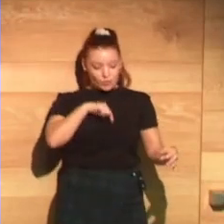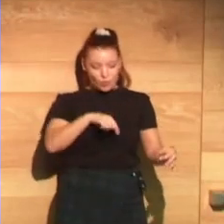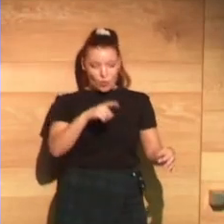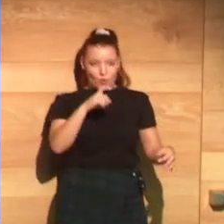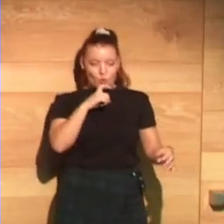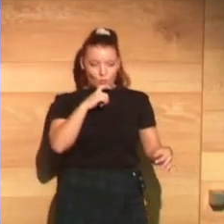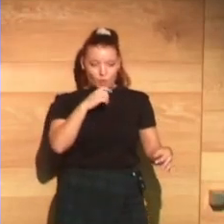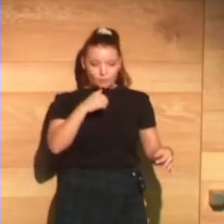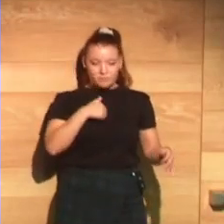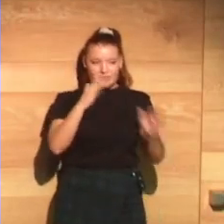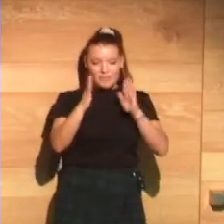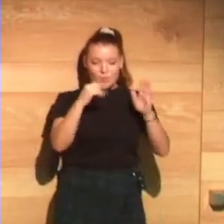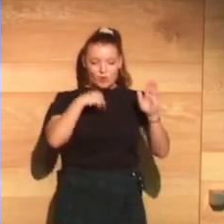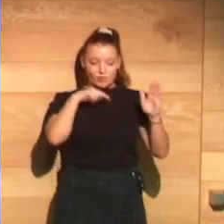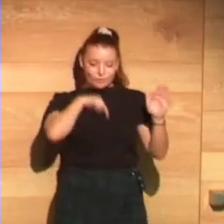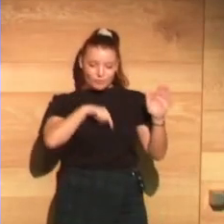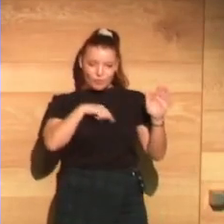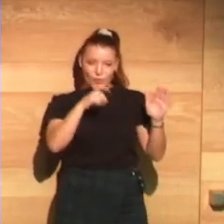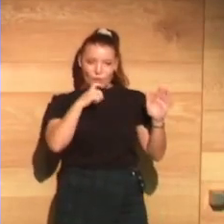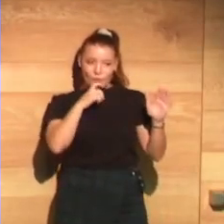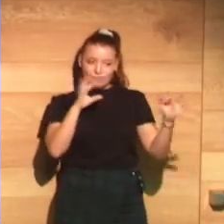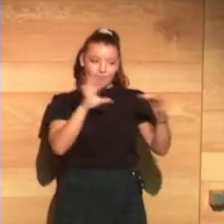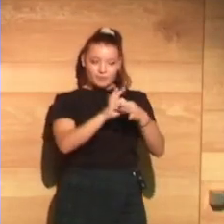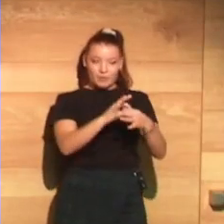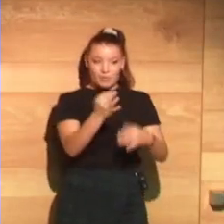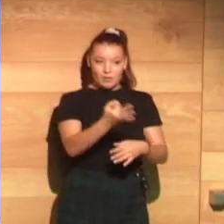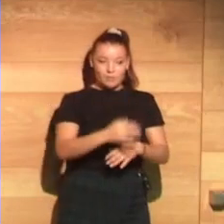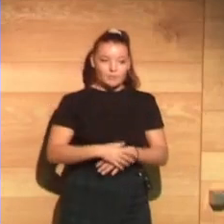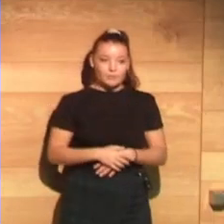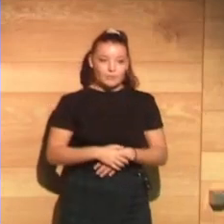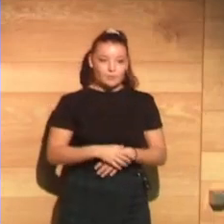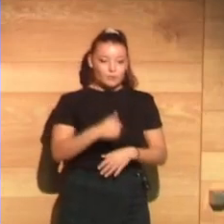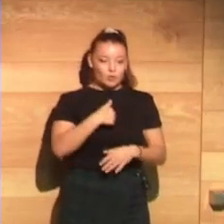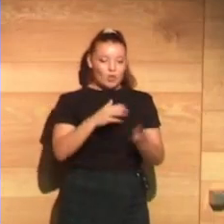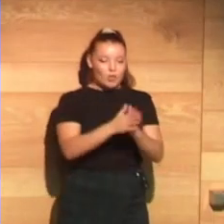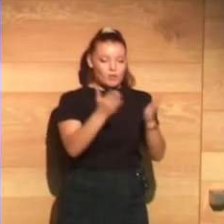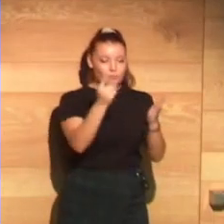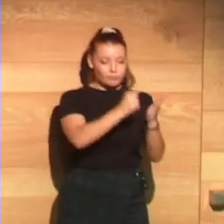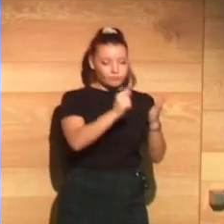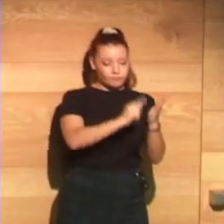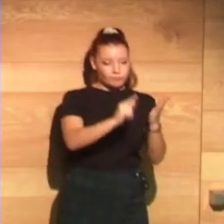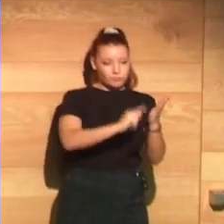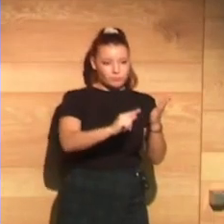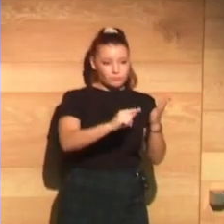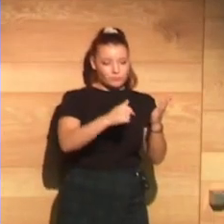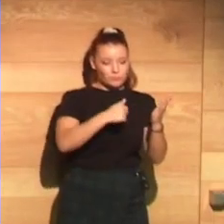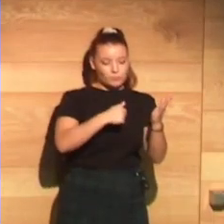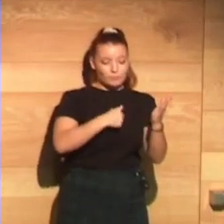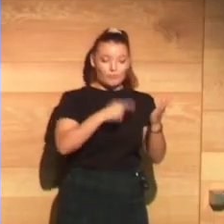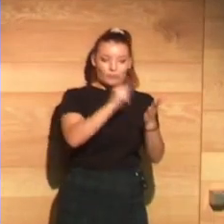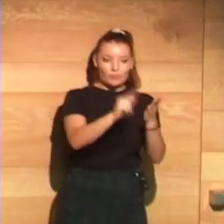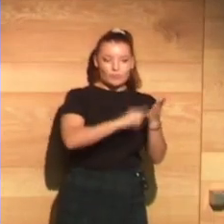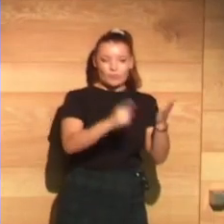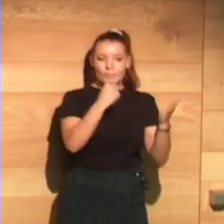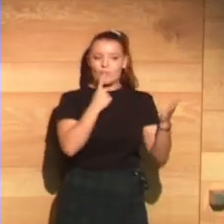De alguna manera tiene que estar también un poco acorde con como yo estoy en ese momento, porque como las biografías, o sea, no